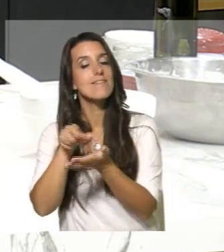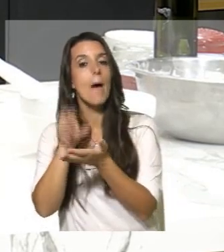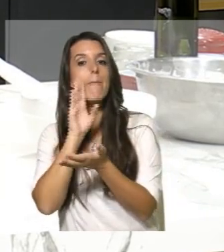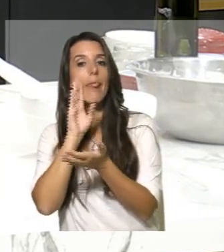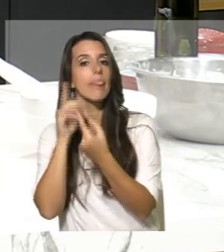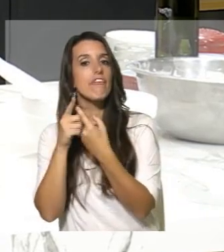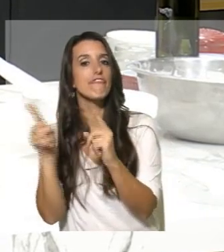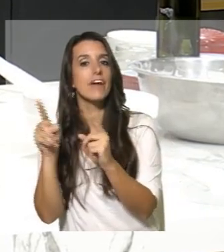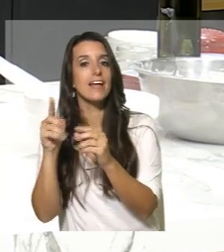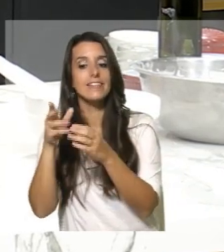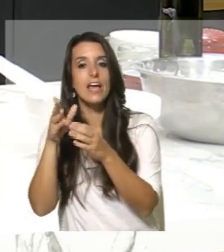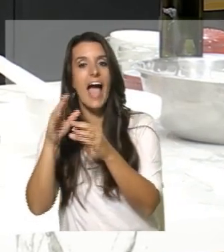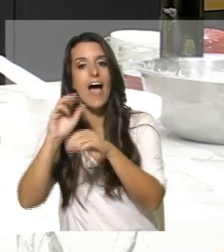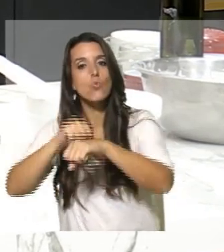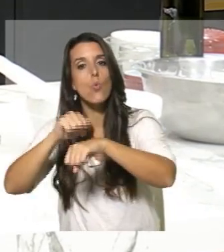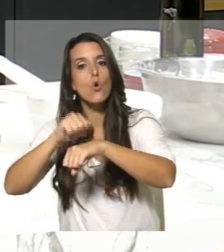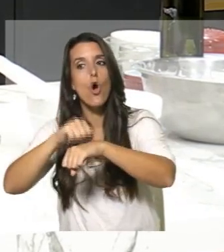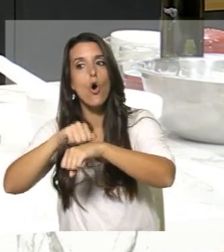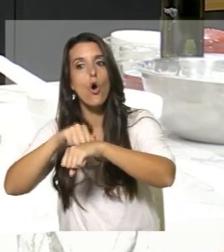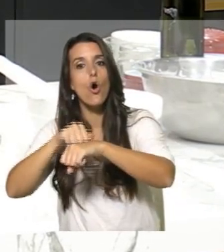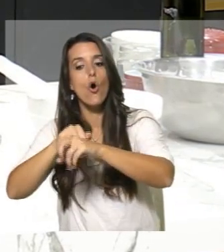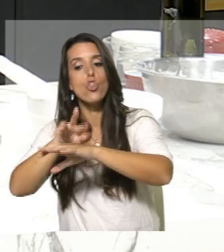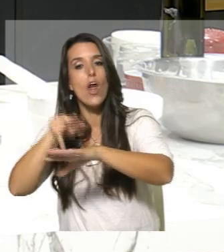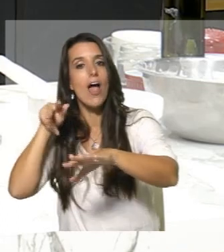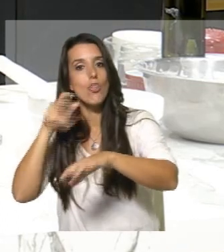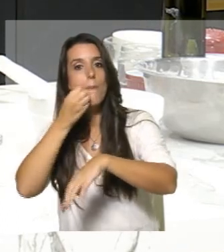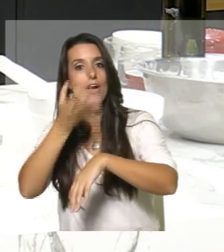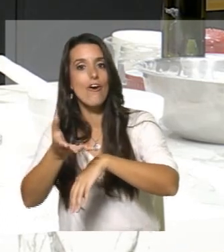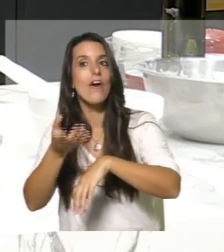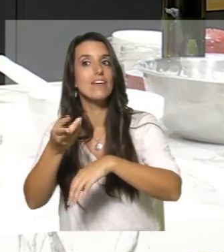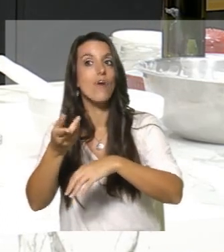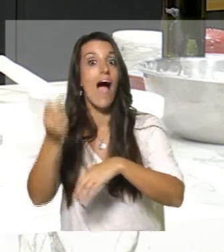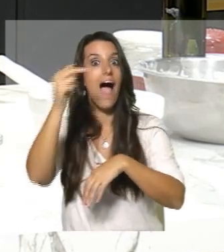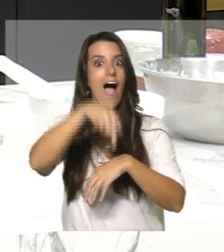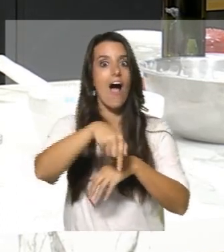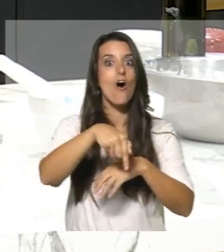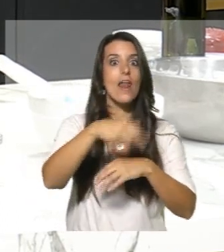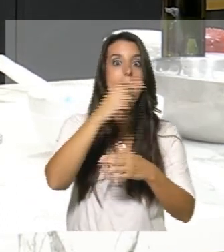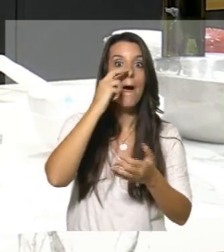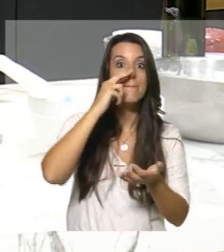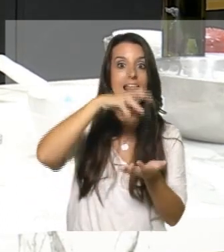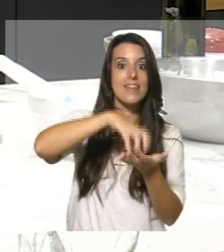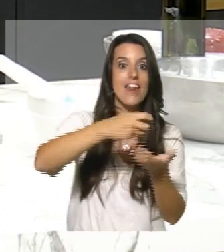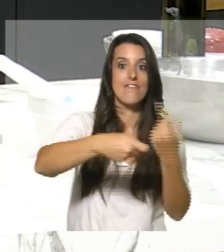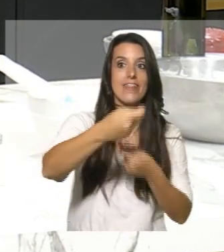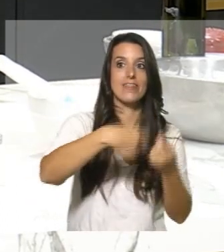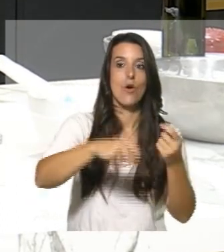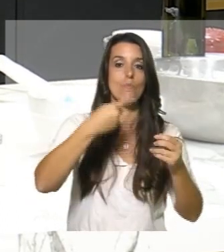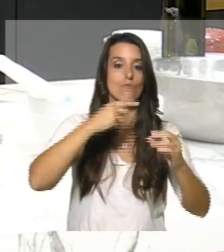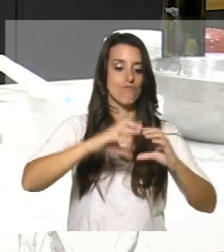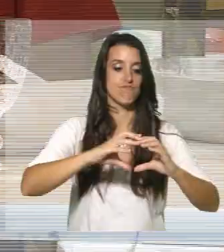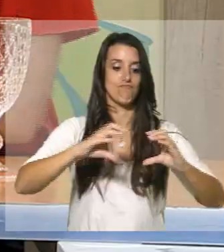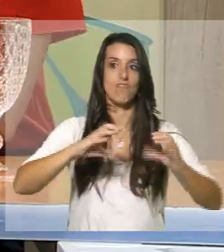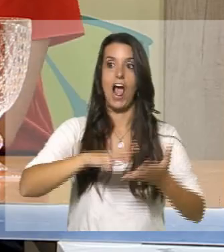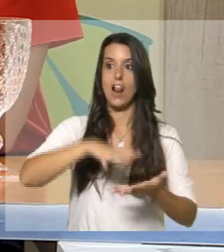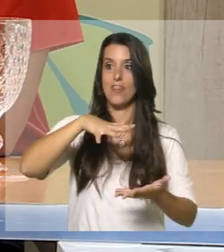de miga, de corteza crocante, de color más dorado. Y eso es lo que empezó a aparecer en este tipo de panaderías, ¿no? Esas focachas bien altas.